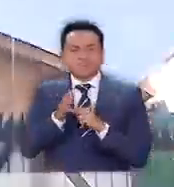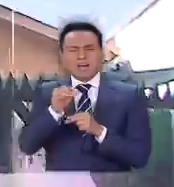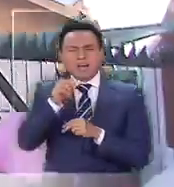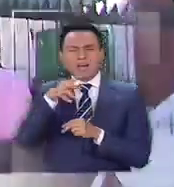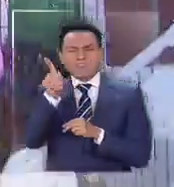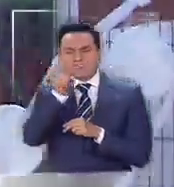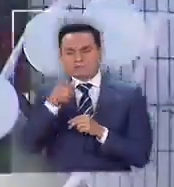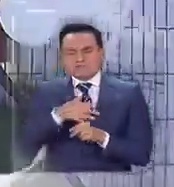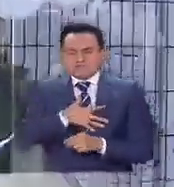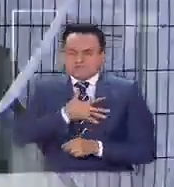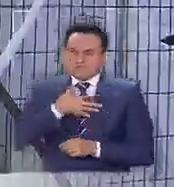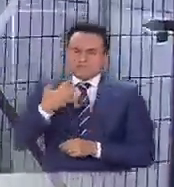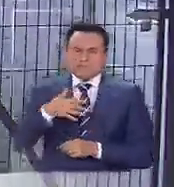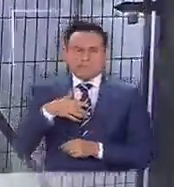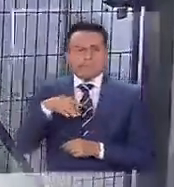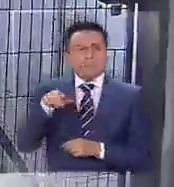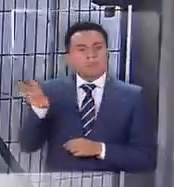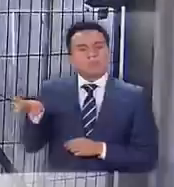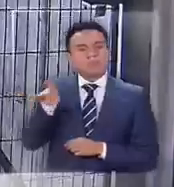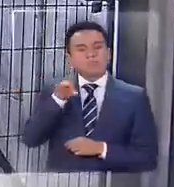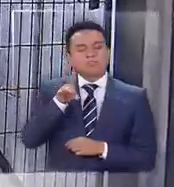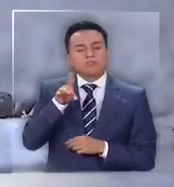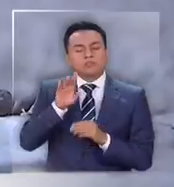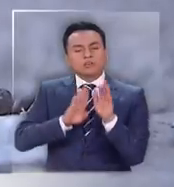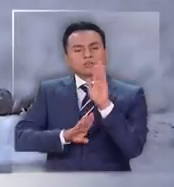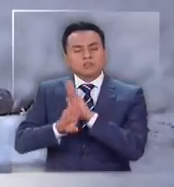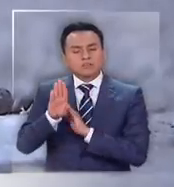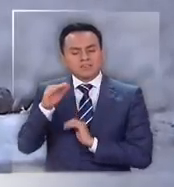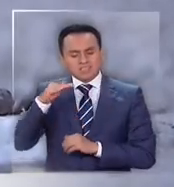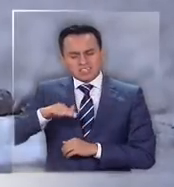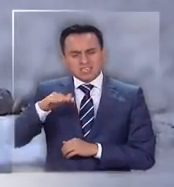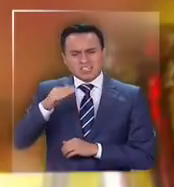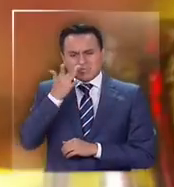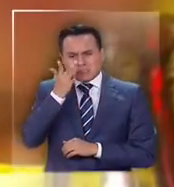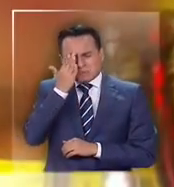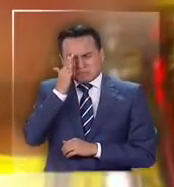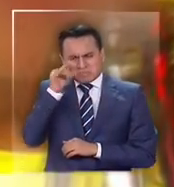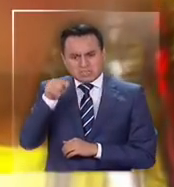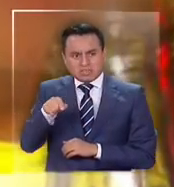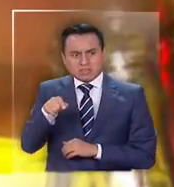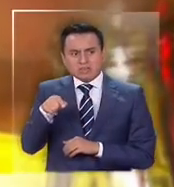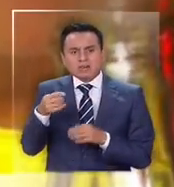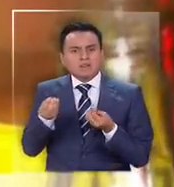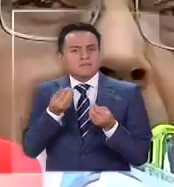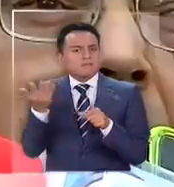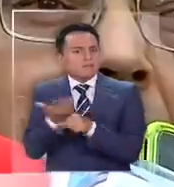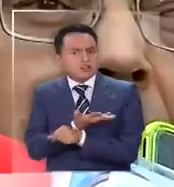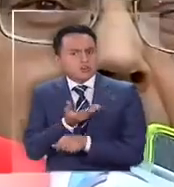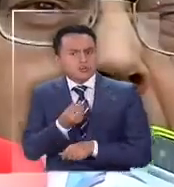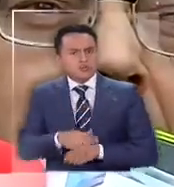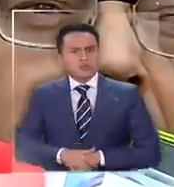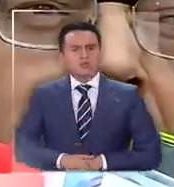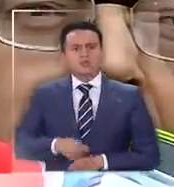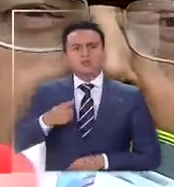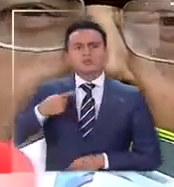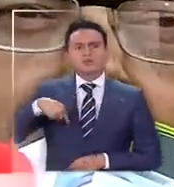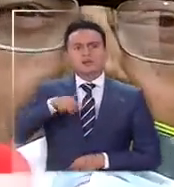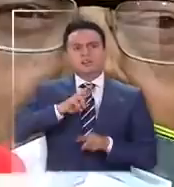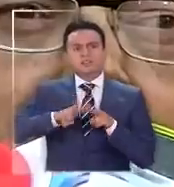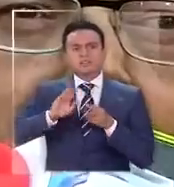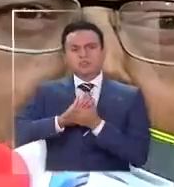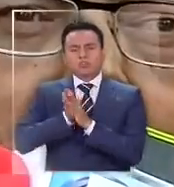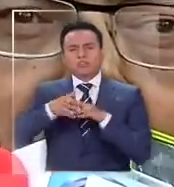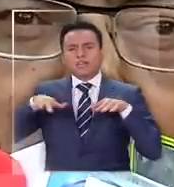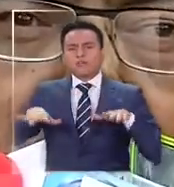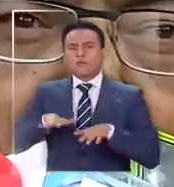Andes, cuando quien fue elegido para cuidar de una pequeña se transforma en su verdugo, algo falló. Vamos a hacer todos